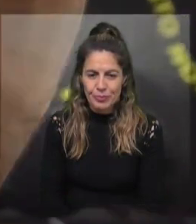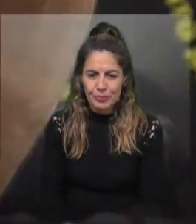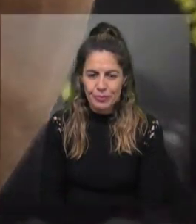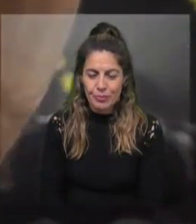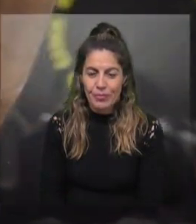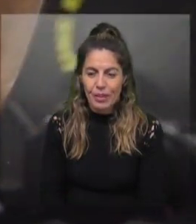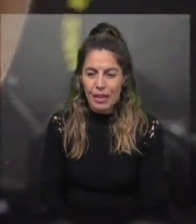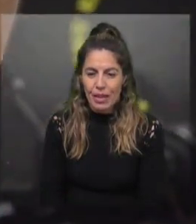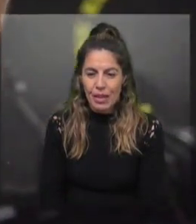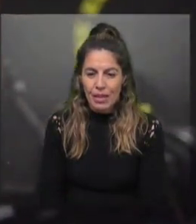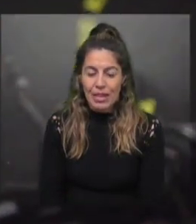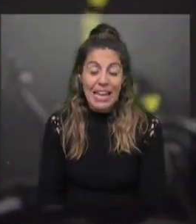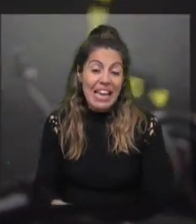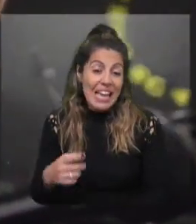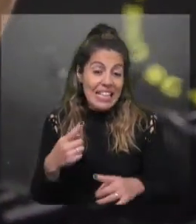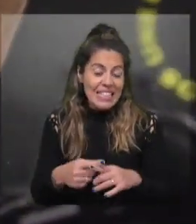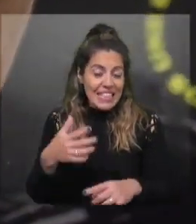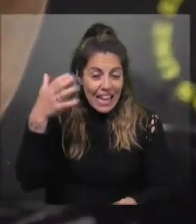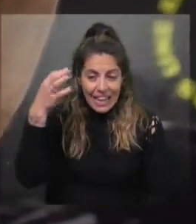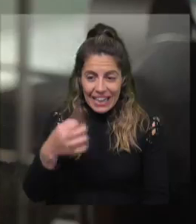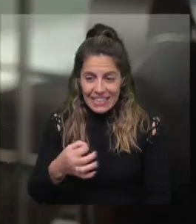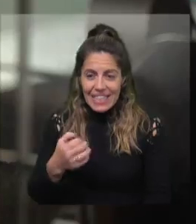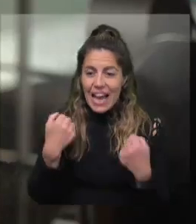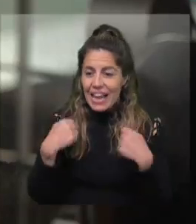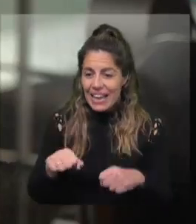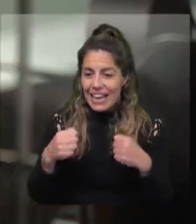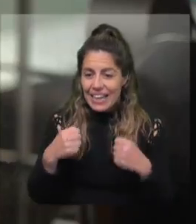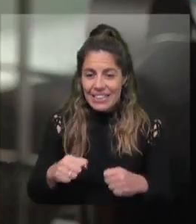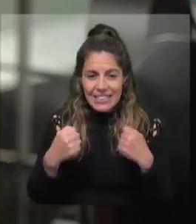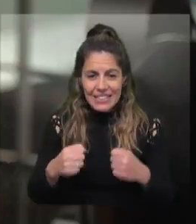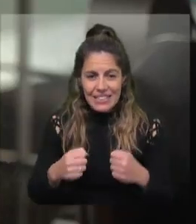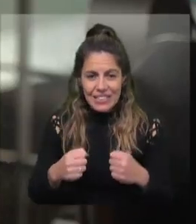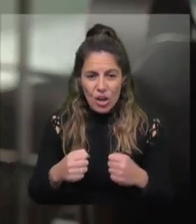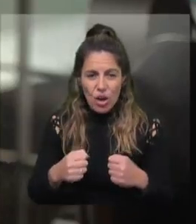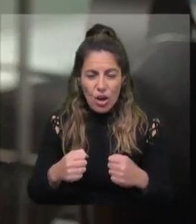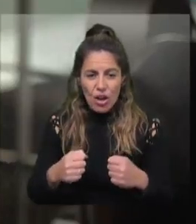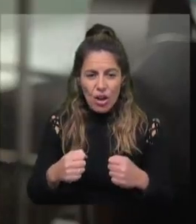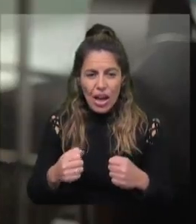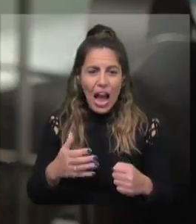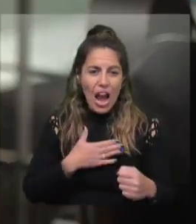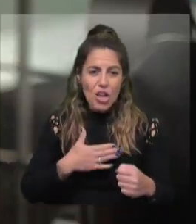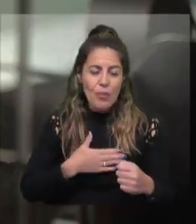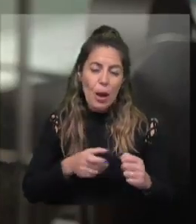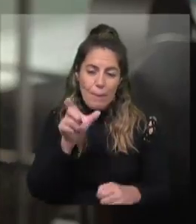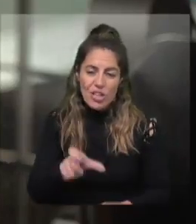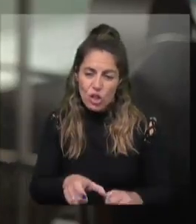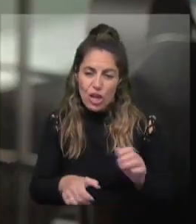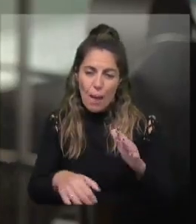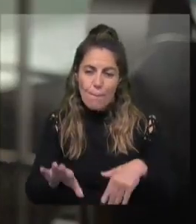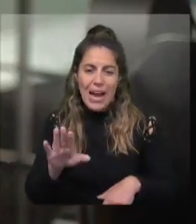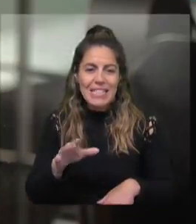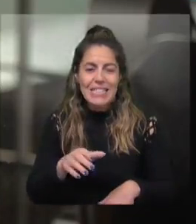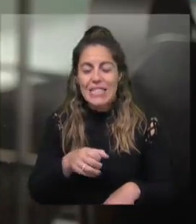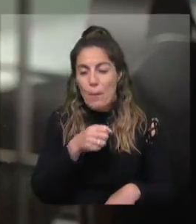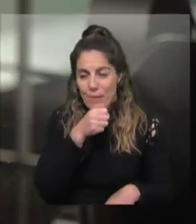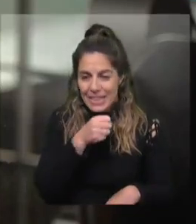Existe un poco una creencia de que los ejercicios aeróbicos son para la gente más añosa, más